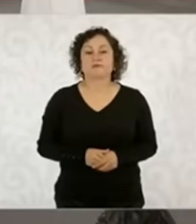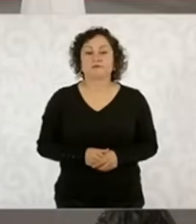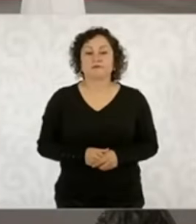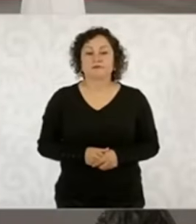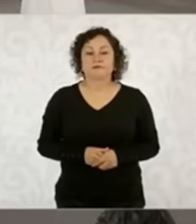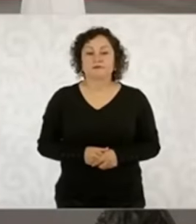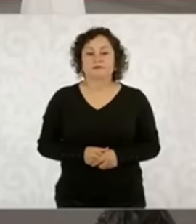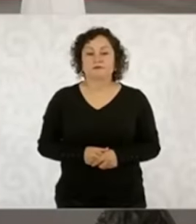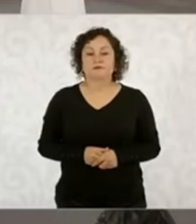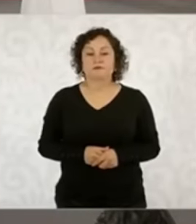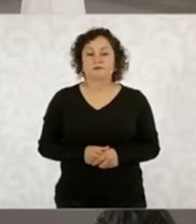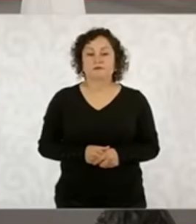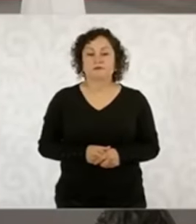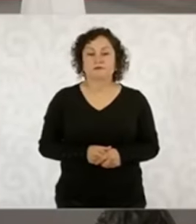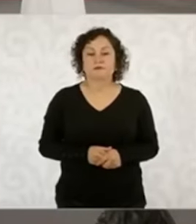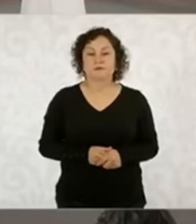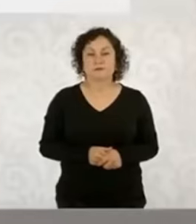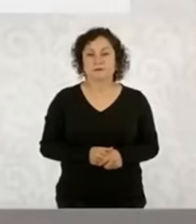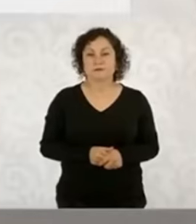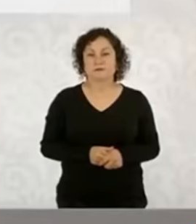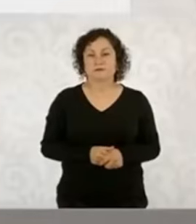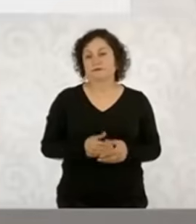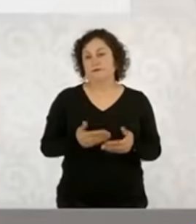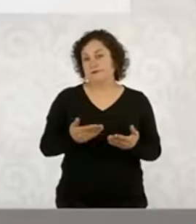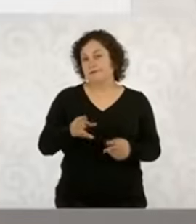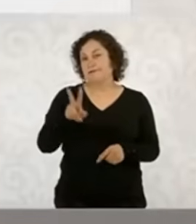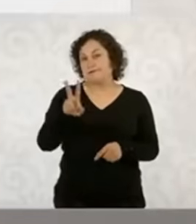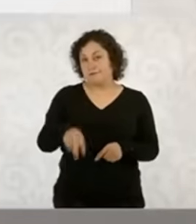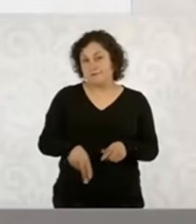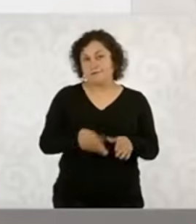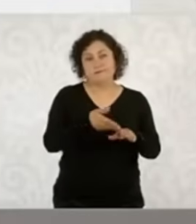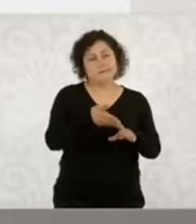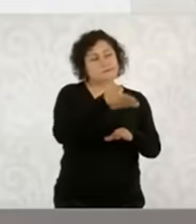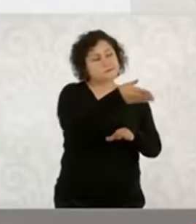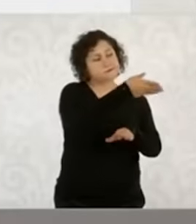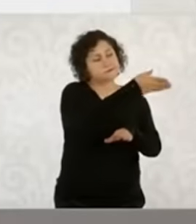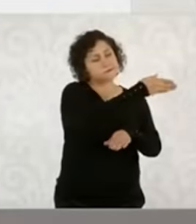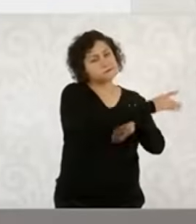Bueno, derivado de todos los problemas del Infonavit,